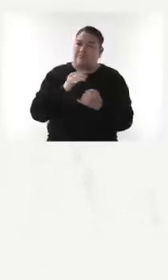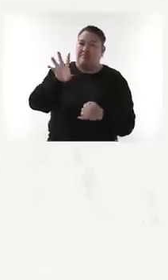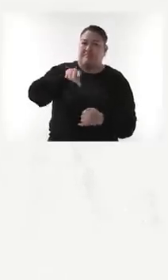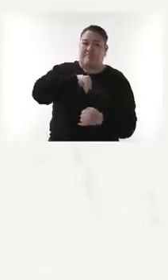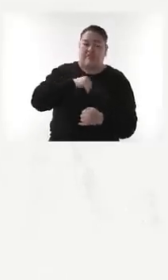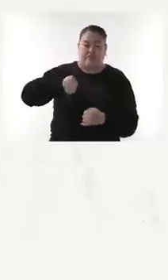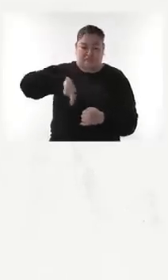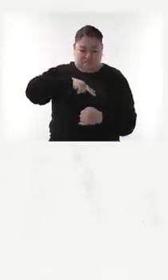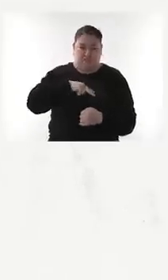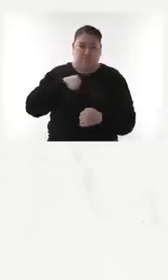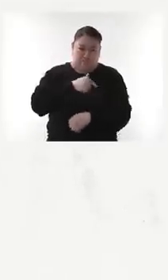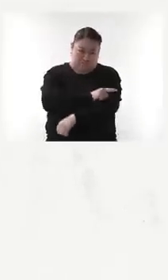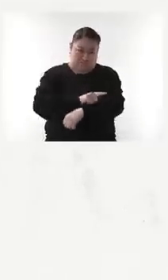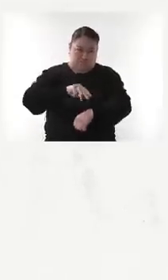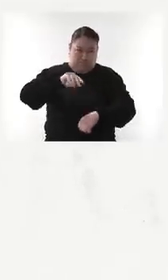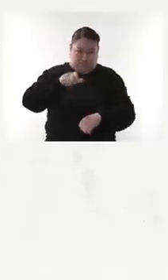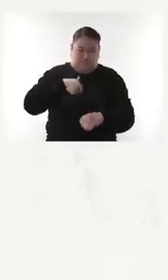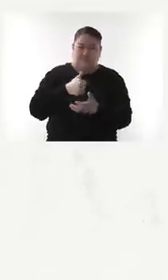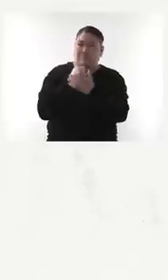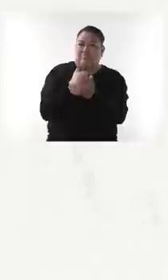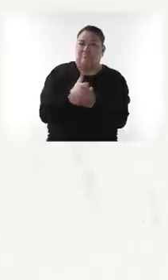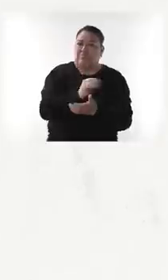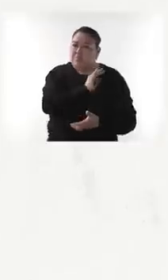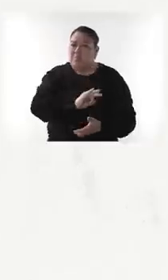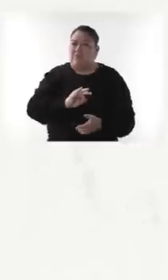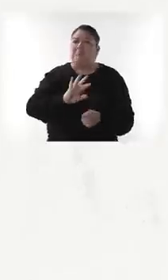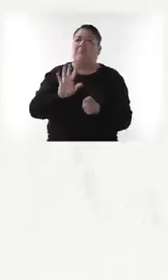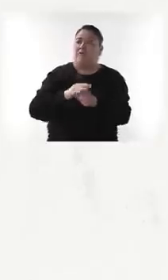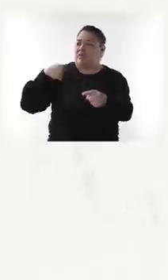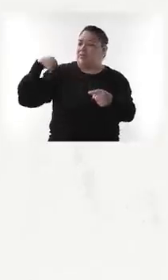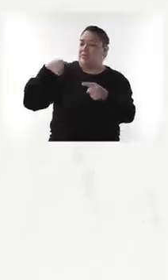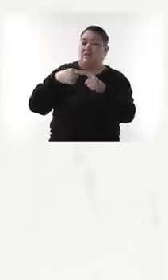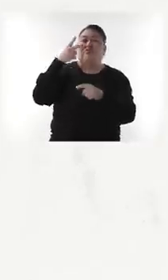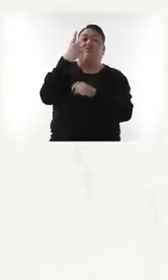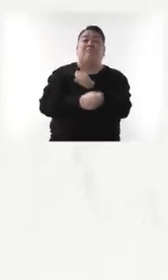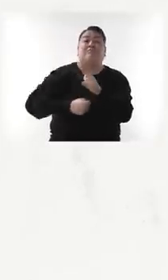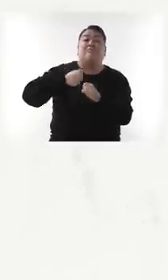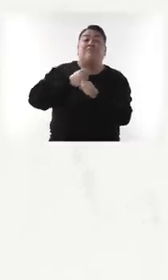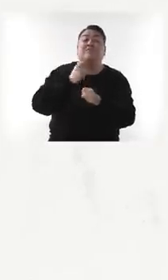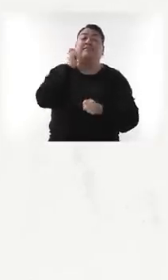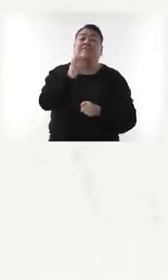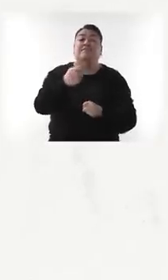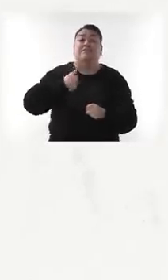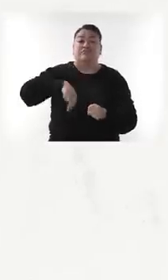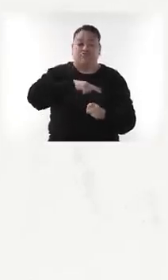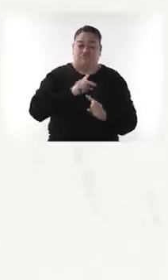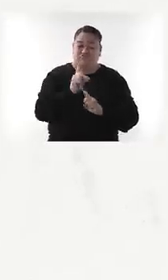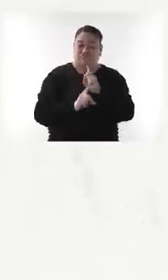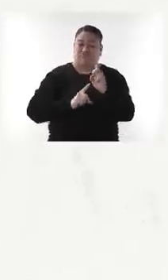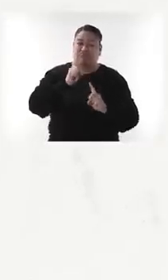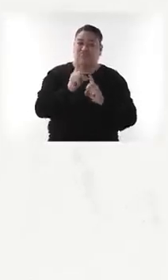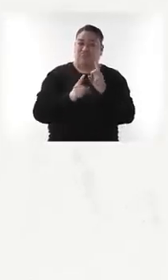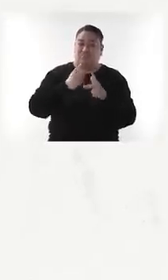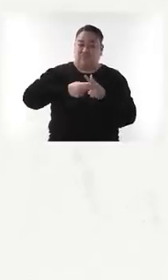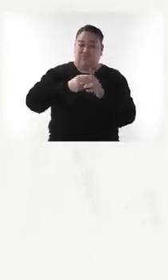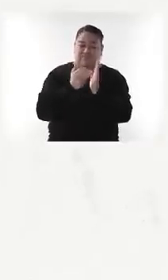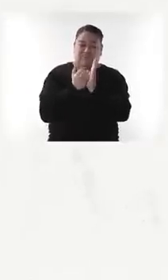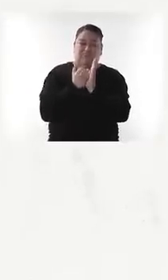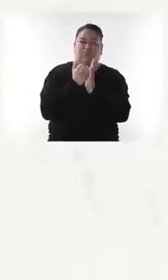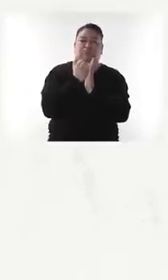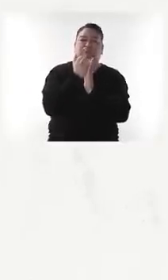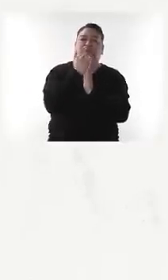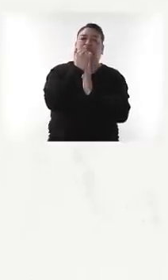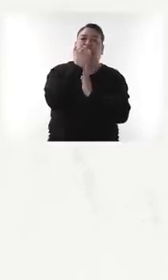capaces de ayudar? Porque en los últimos dos años hemos elevado en lo deportivo el valor de la